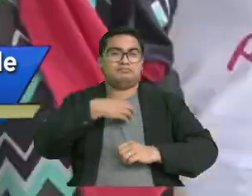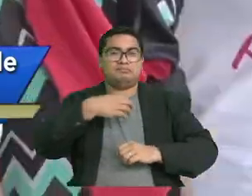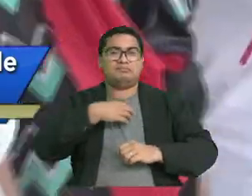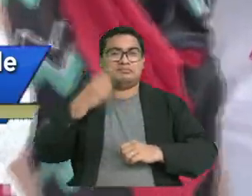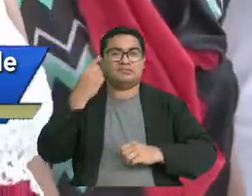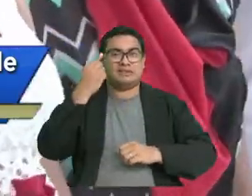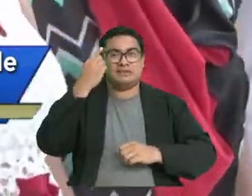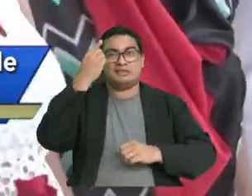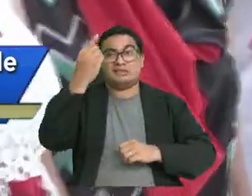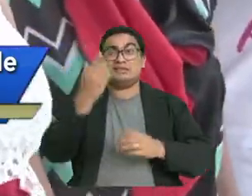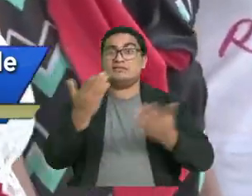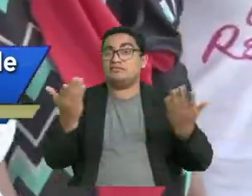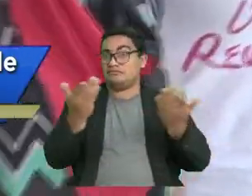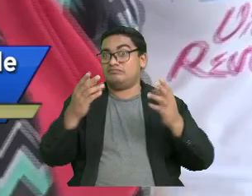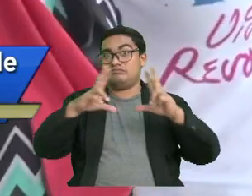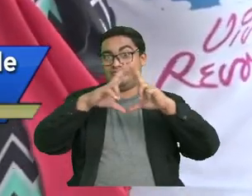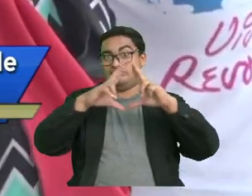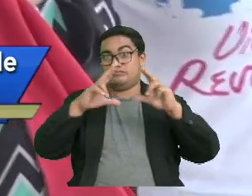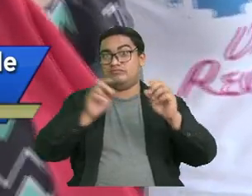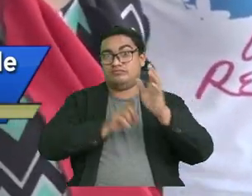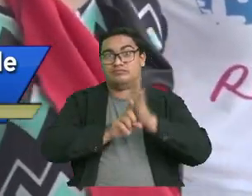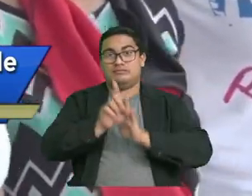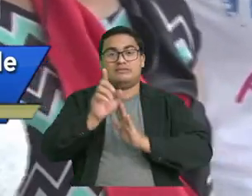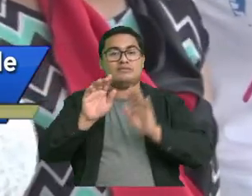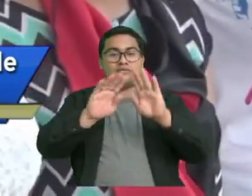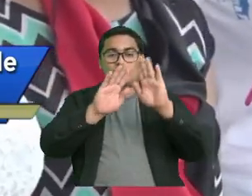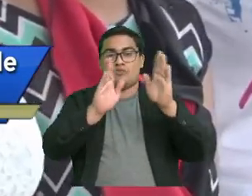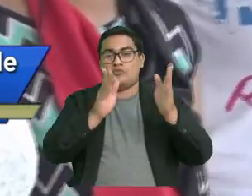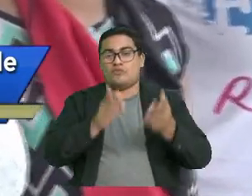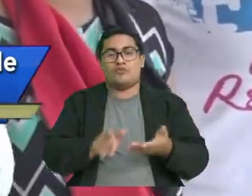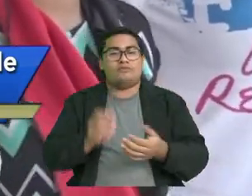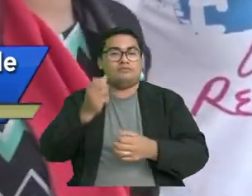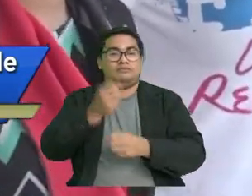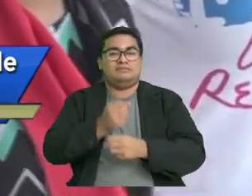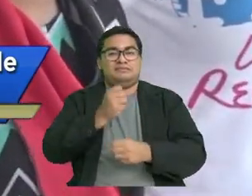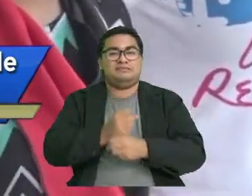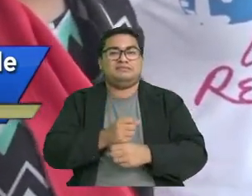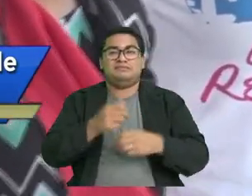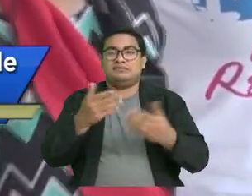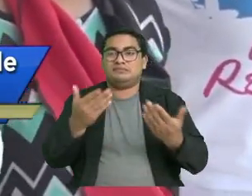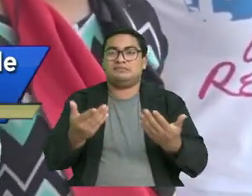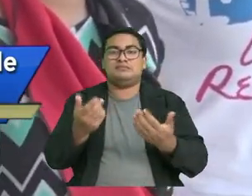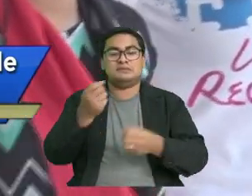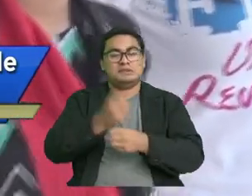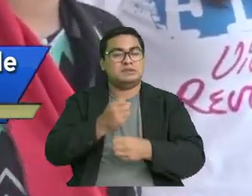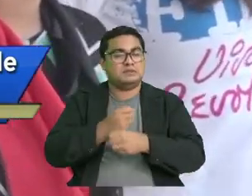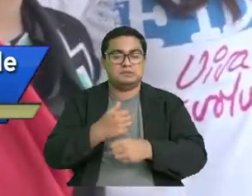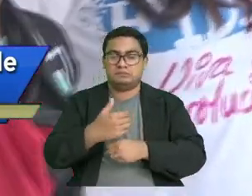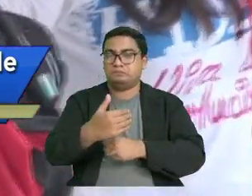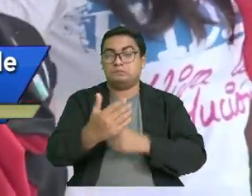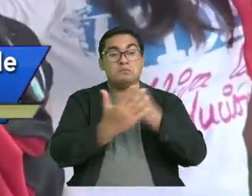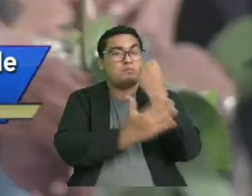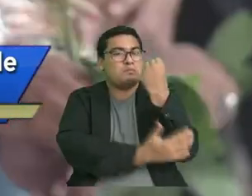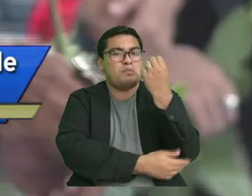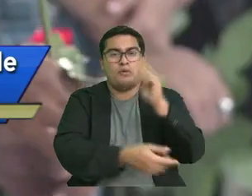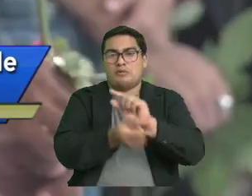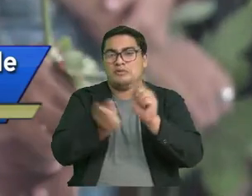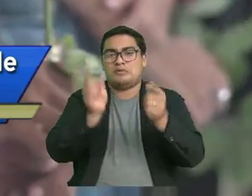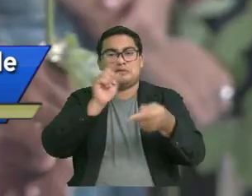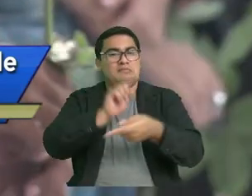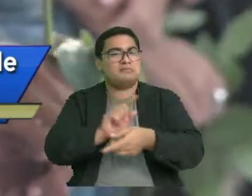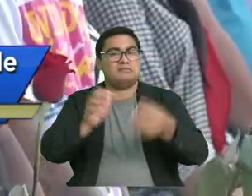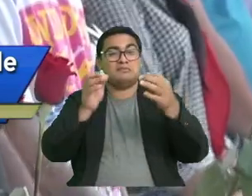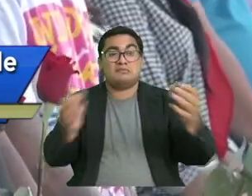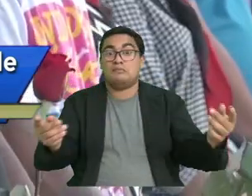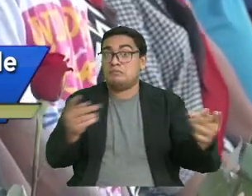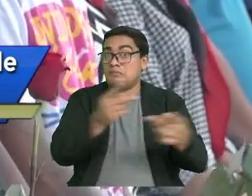desarrollo del país y estamos trabajando para sacar a nuestro país de la pobreza y de la extrema